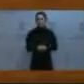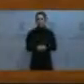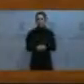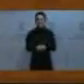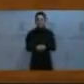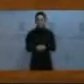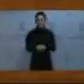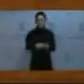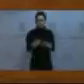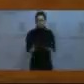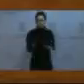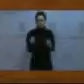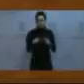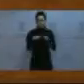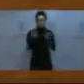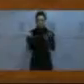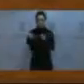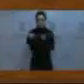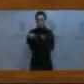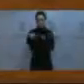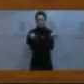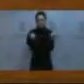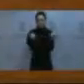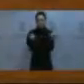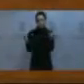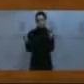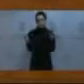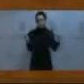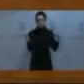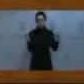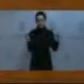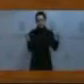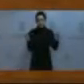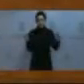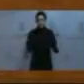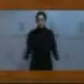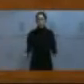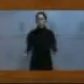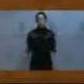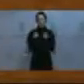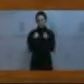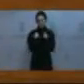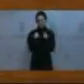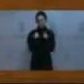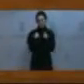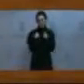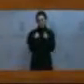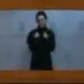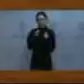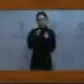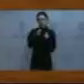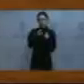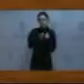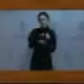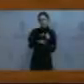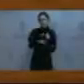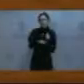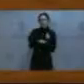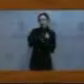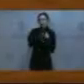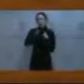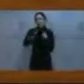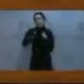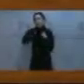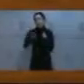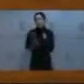Por áreas, tanto Occidente como el Oriente, sobre todo en su interior, perderían entre el 15 y el 30% de su población.